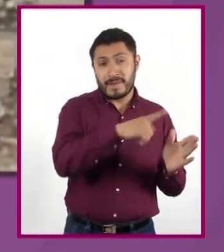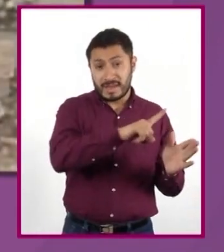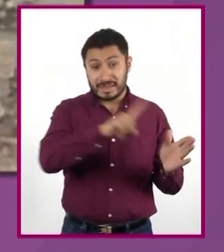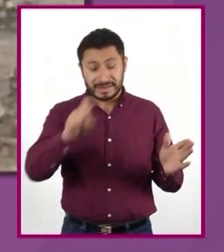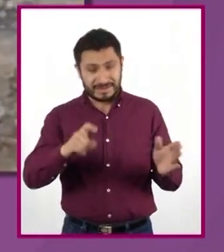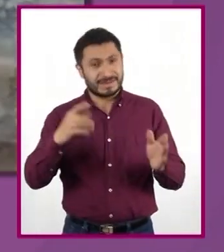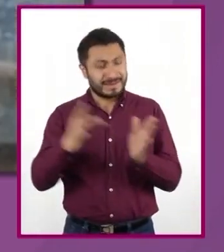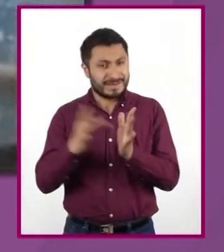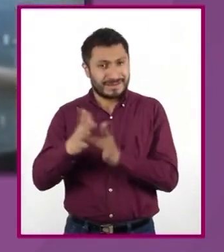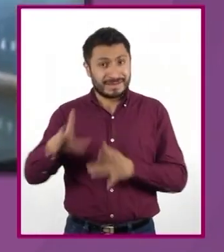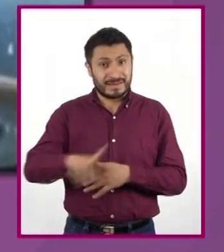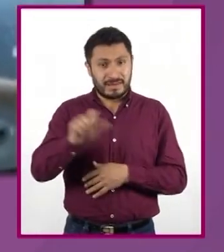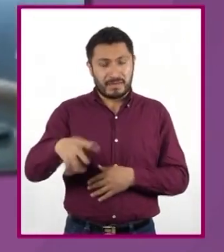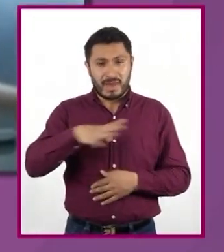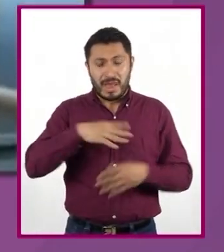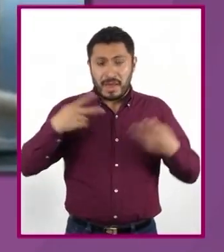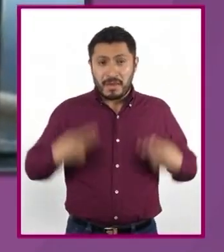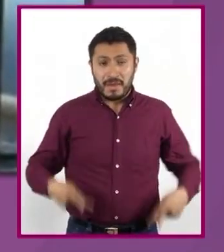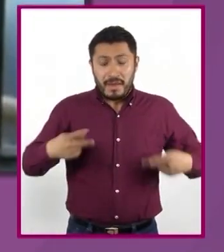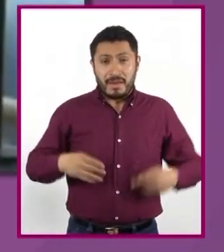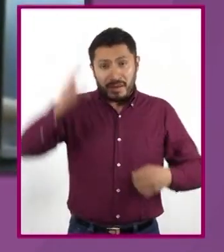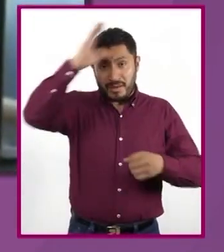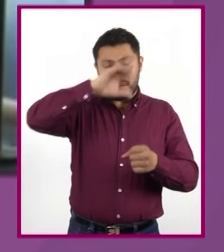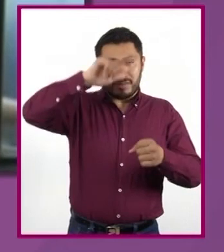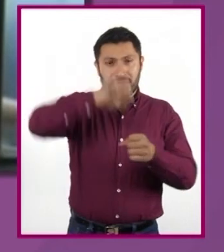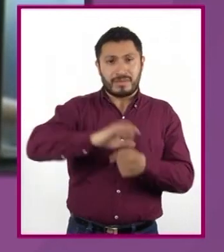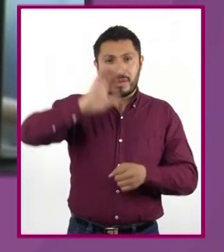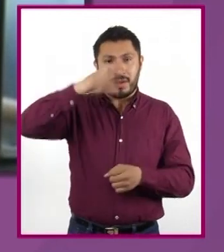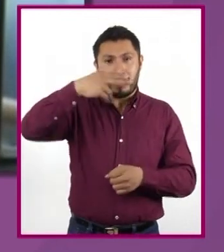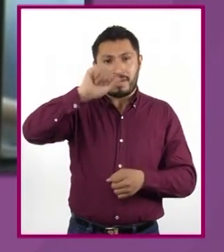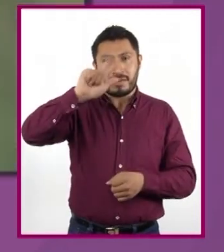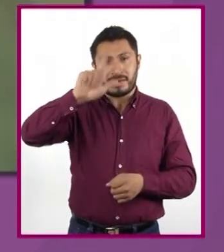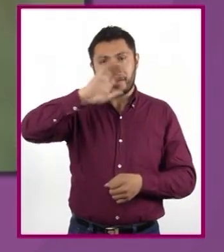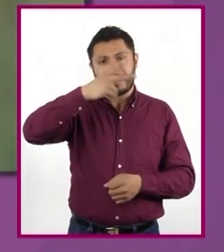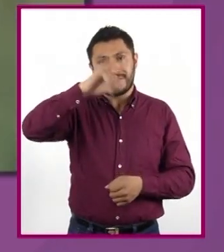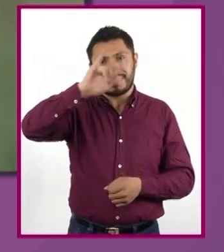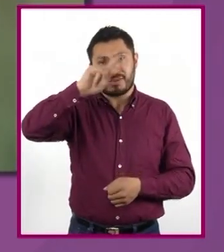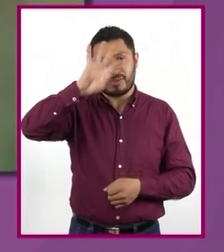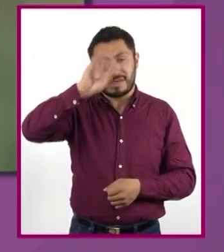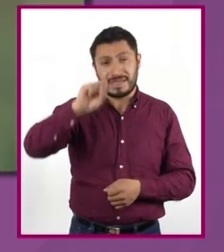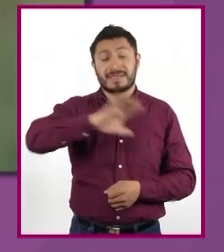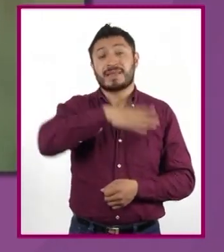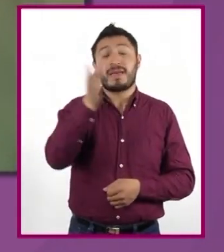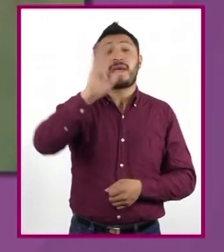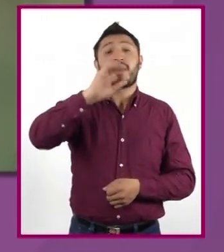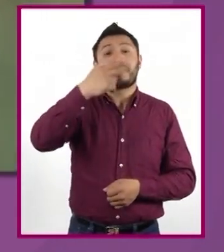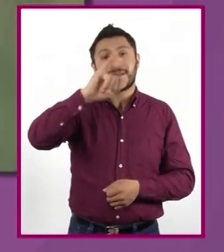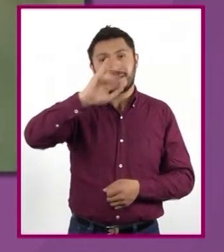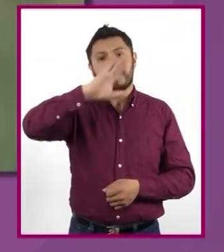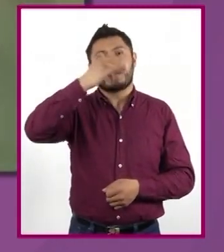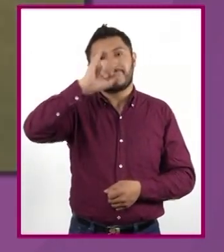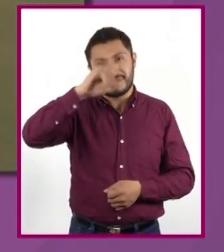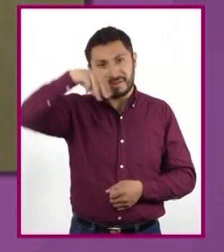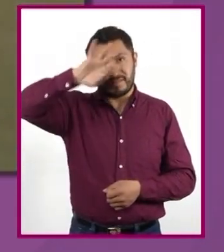era, habitada por la cultura chalchihuites chichimecas.